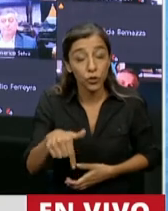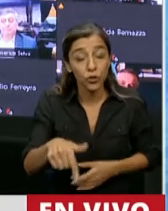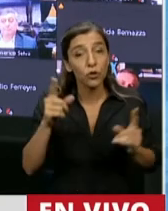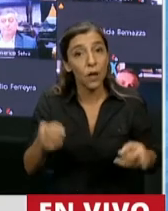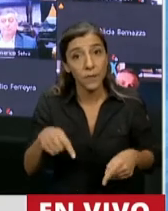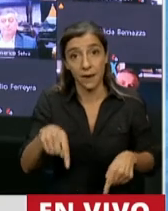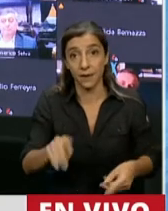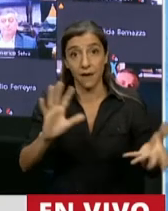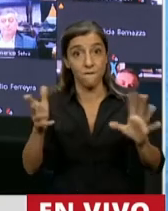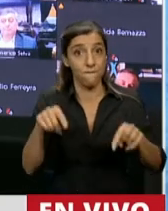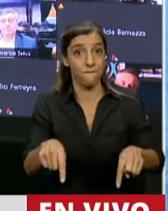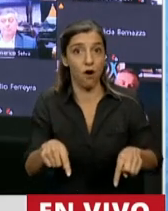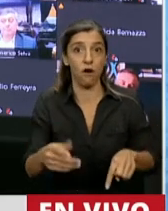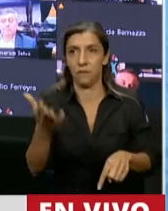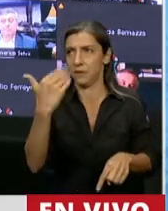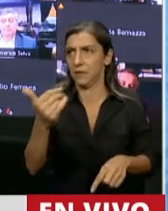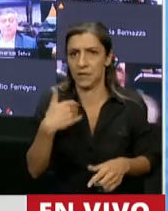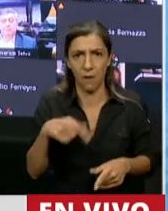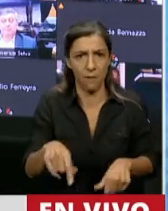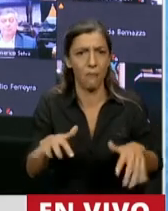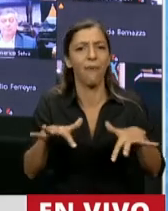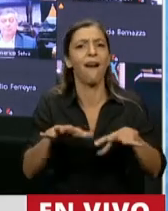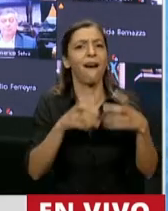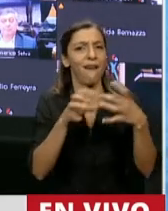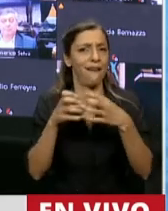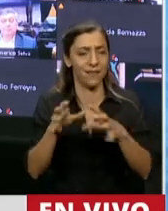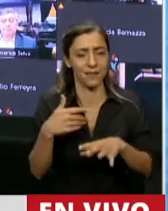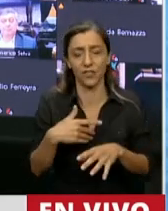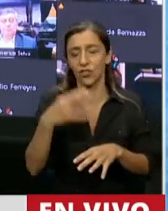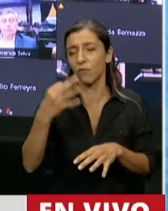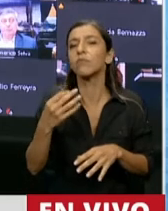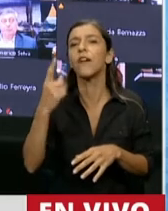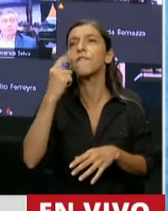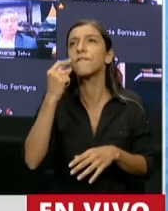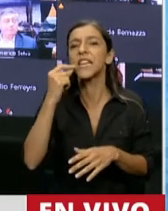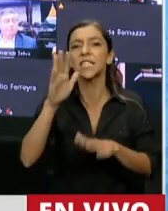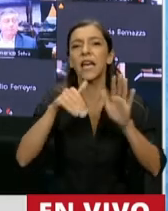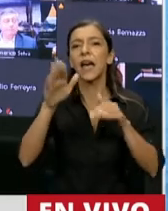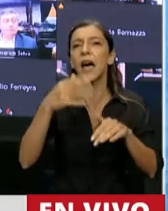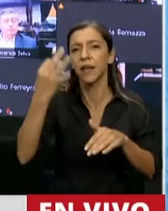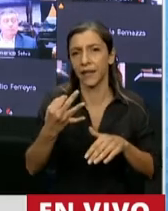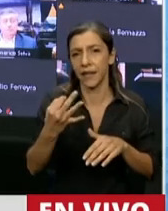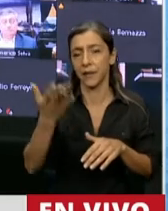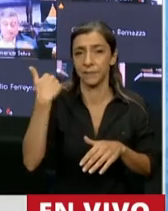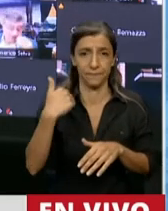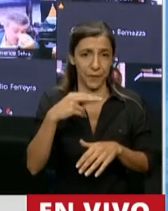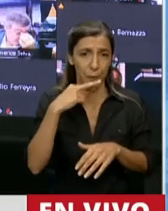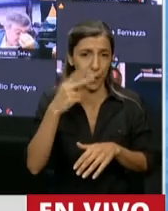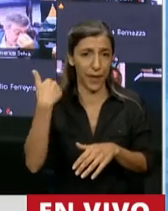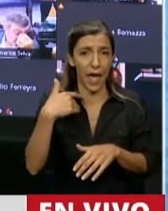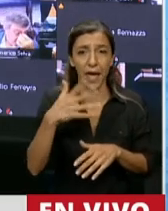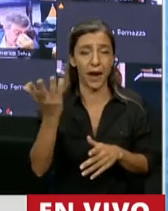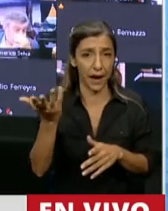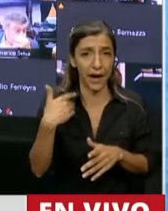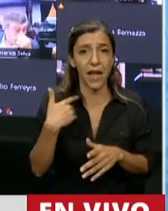las 20:50 y pico, creo que fue, tiene fecha la convocatoria, todos nosotros tenemos hasta las